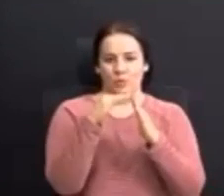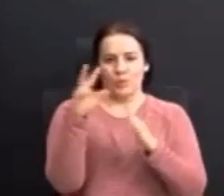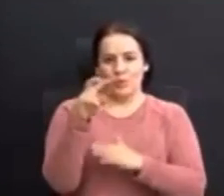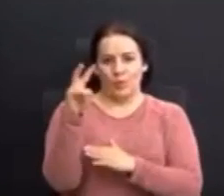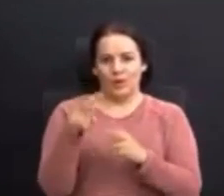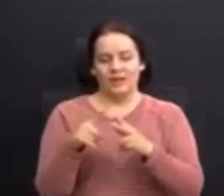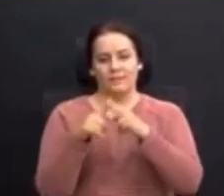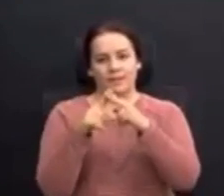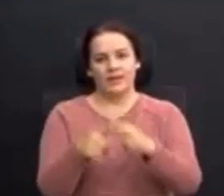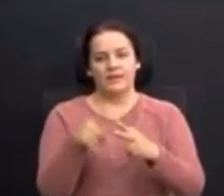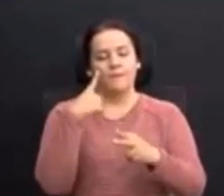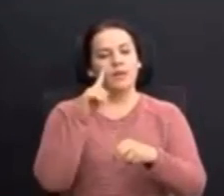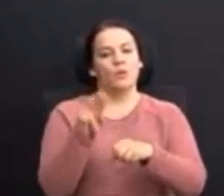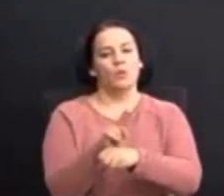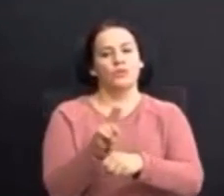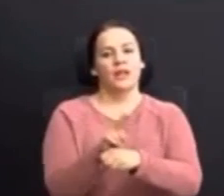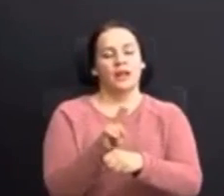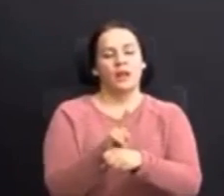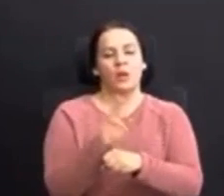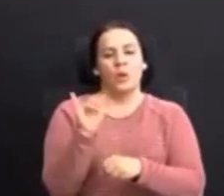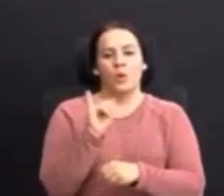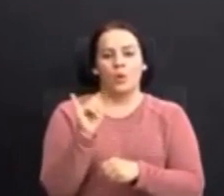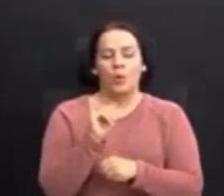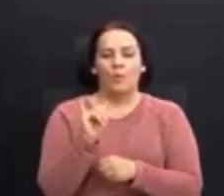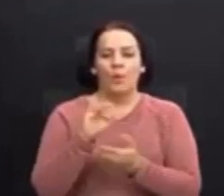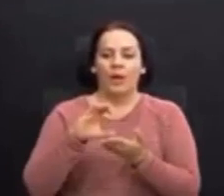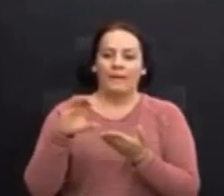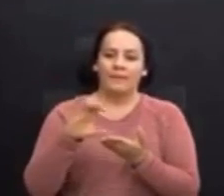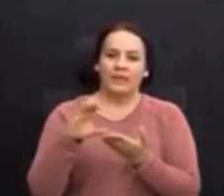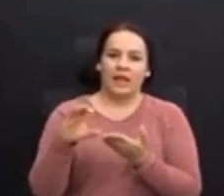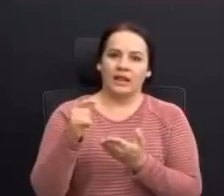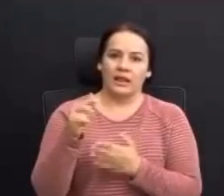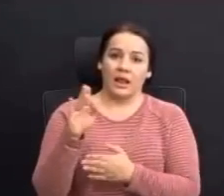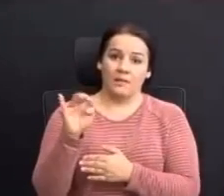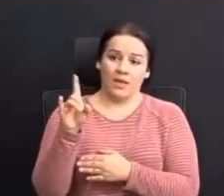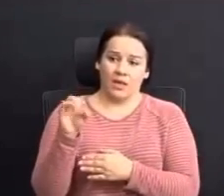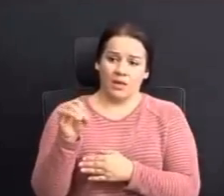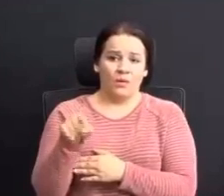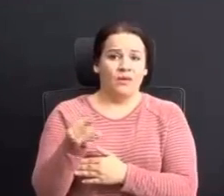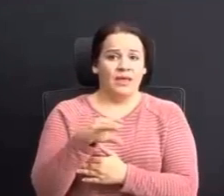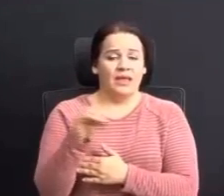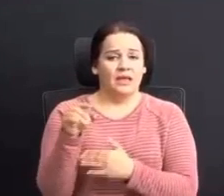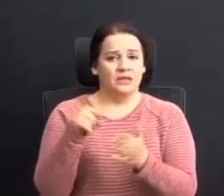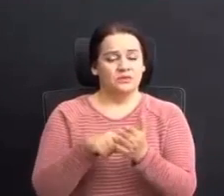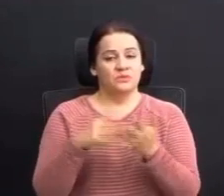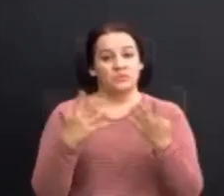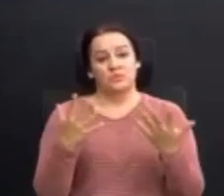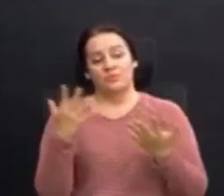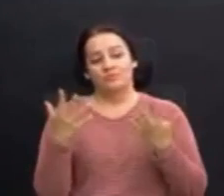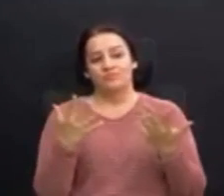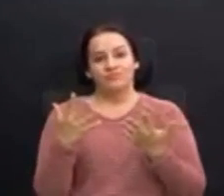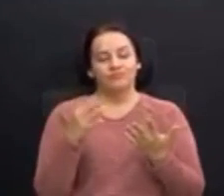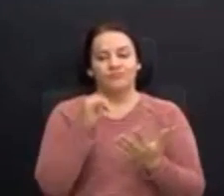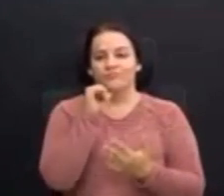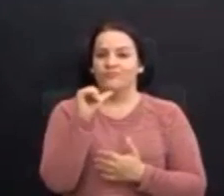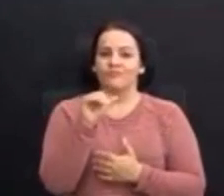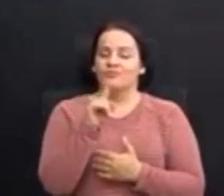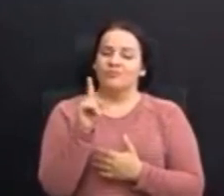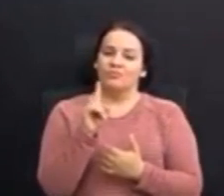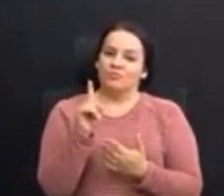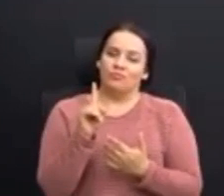ser utilizados como capital de trabajo, es fantasioso, es ilusorio,